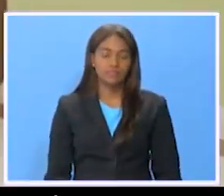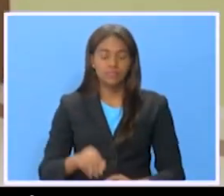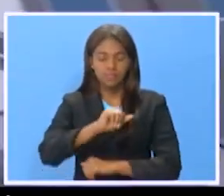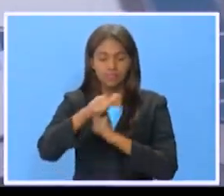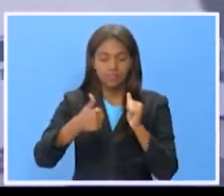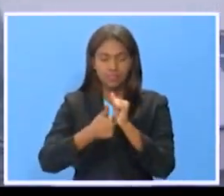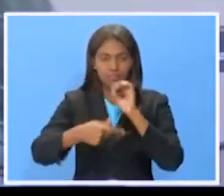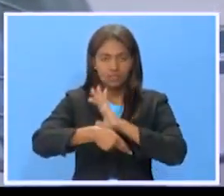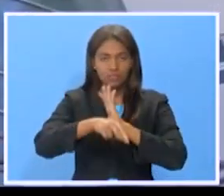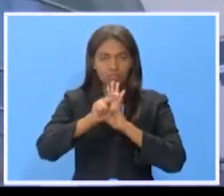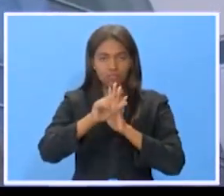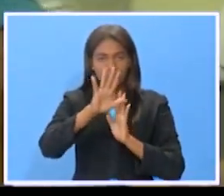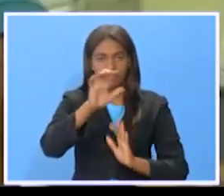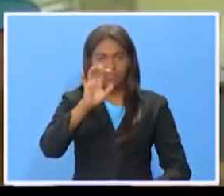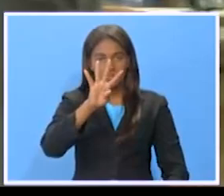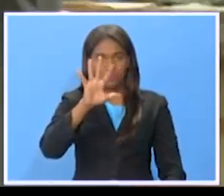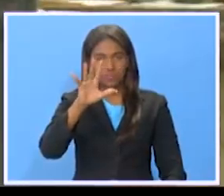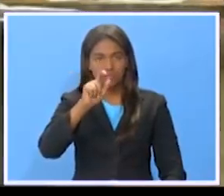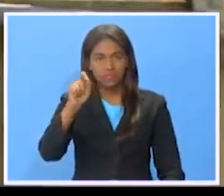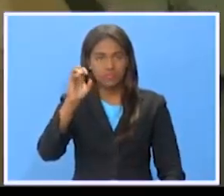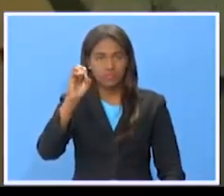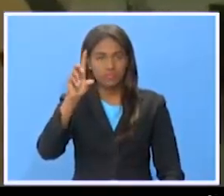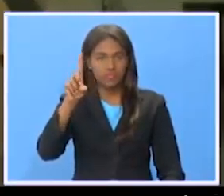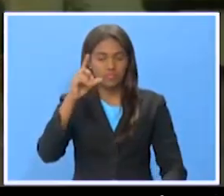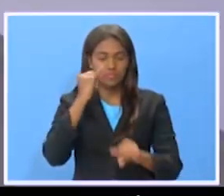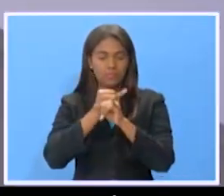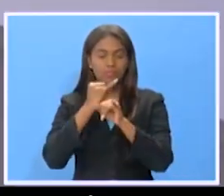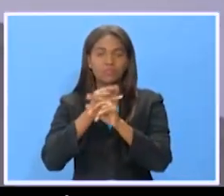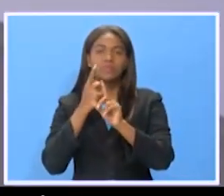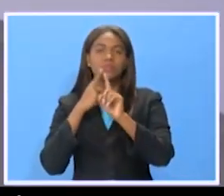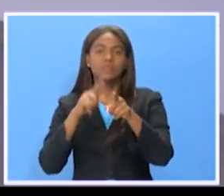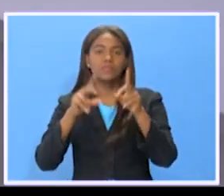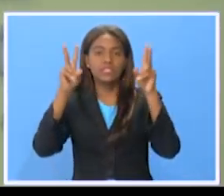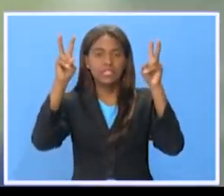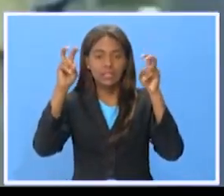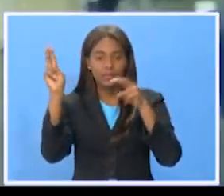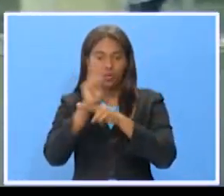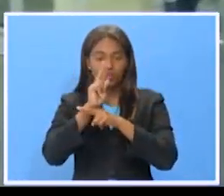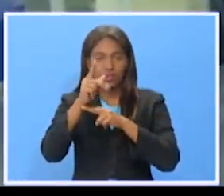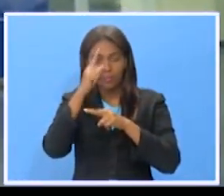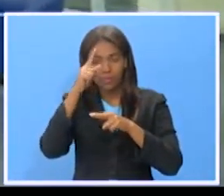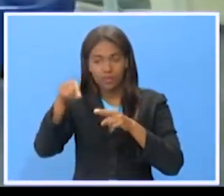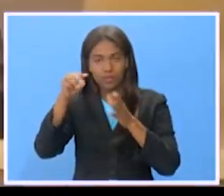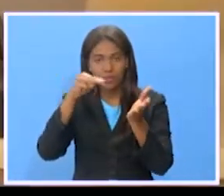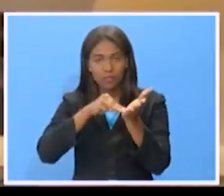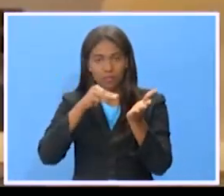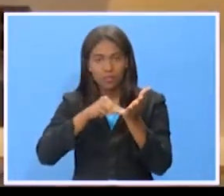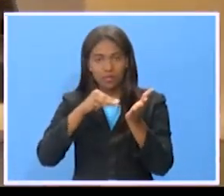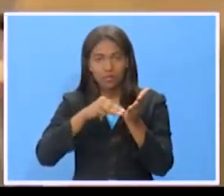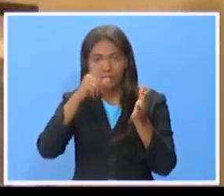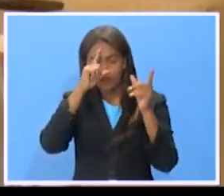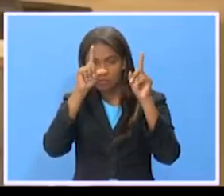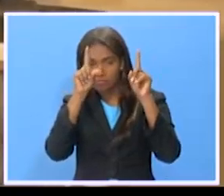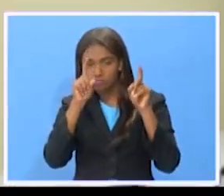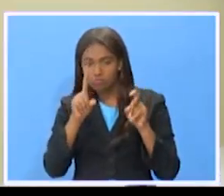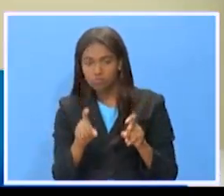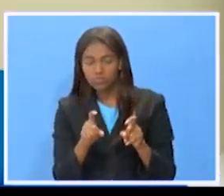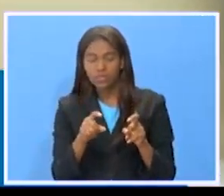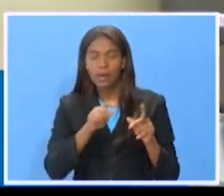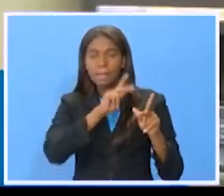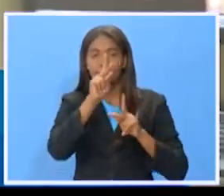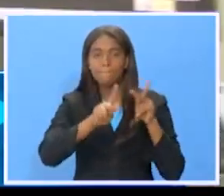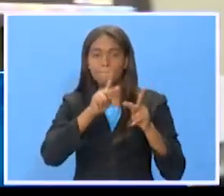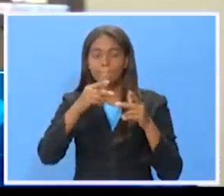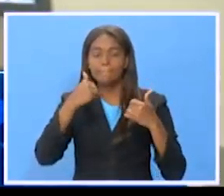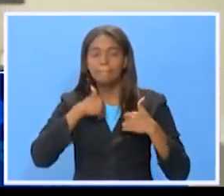resolución 545-01, la entidad dispuso que el término utilizado por los médicos en los diagnósticos de pacientes